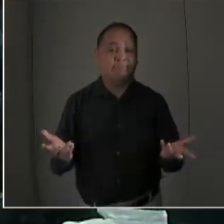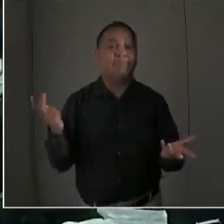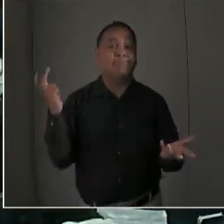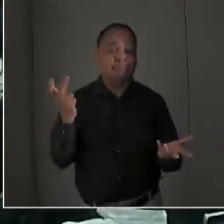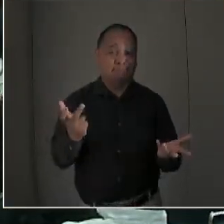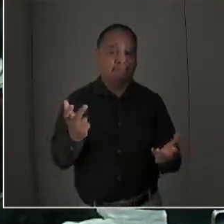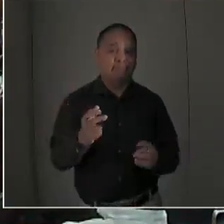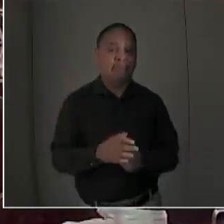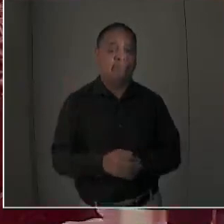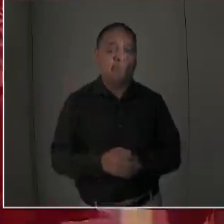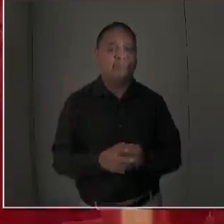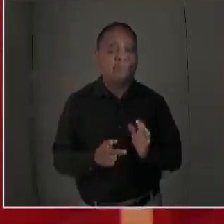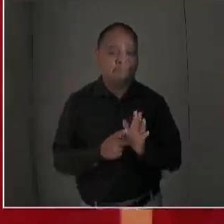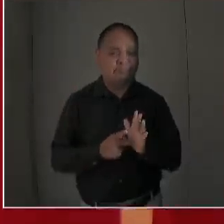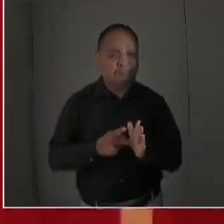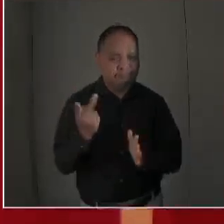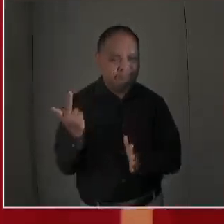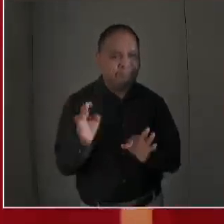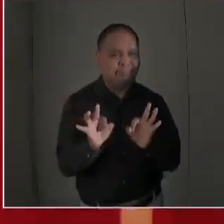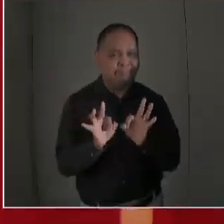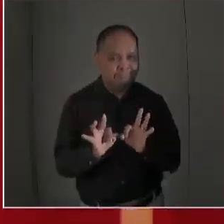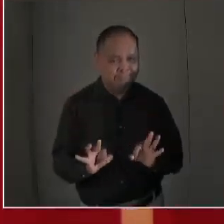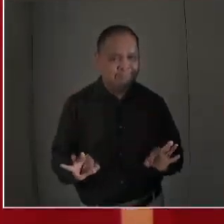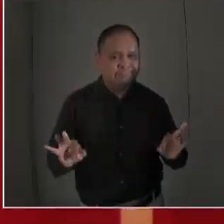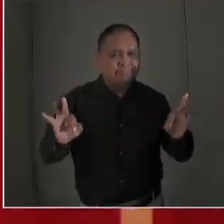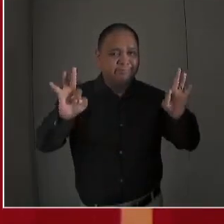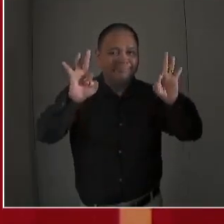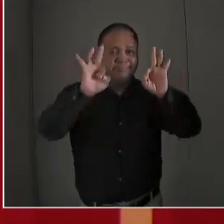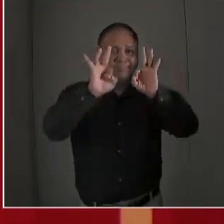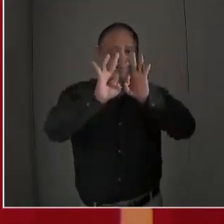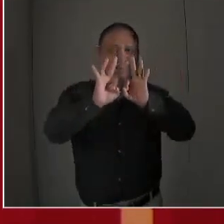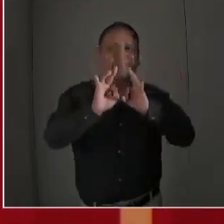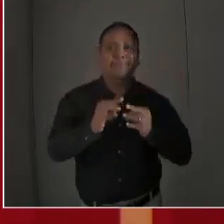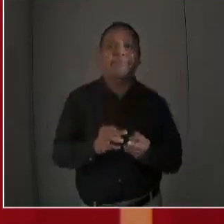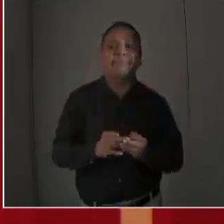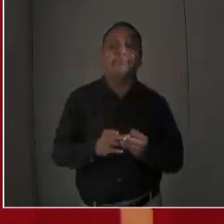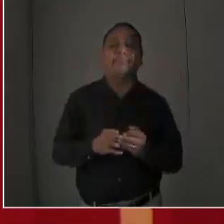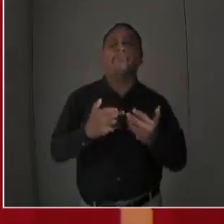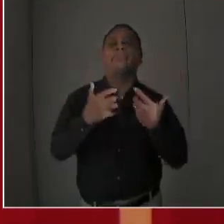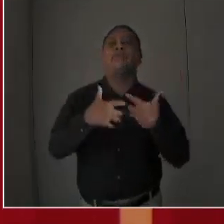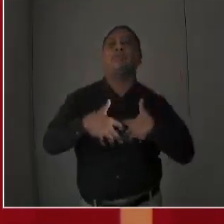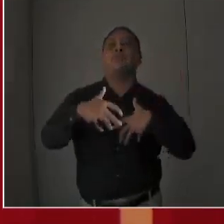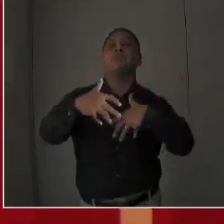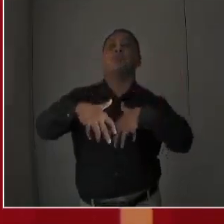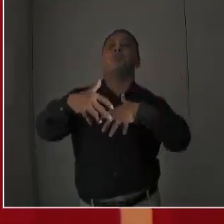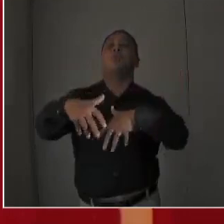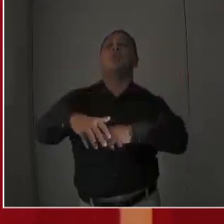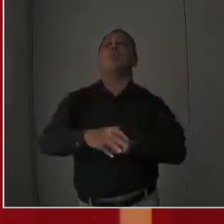Y retomo aquí la importancia de tener un partido movimiento.